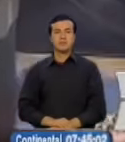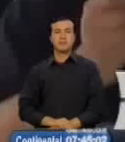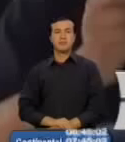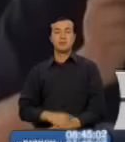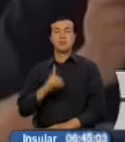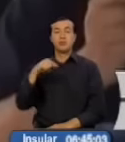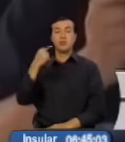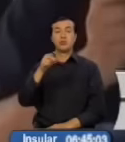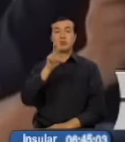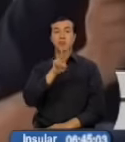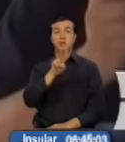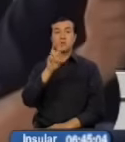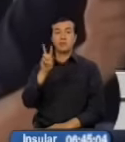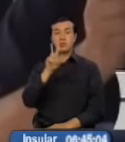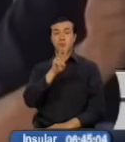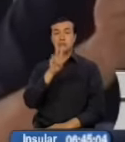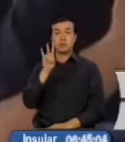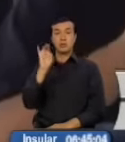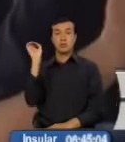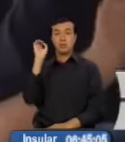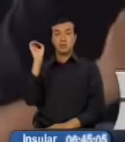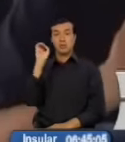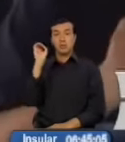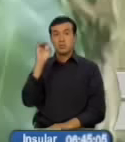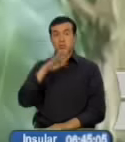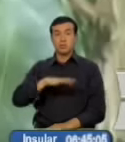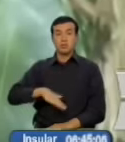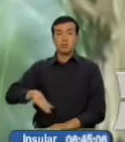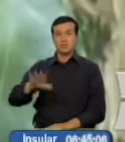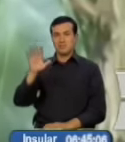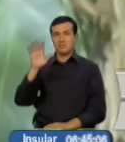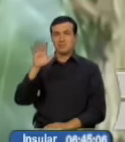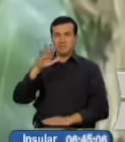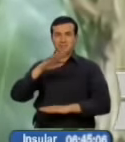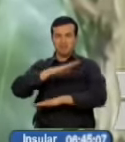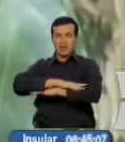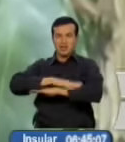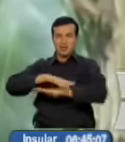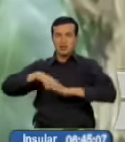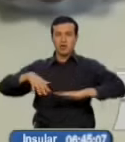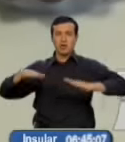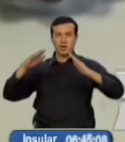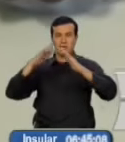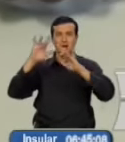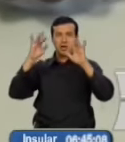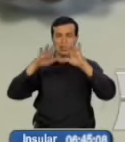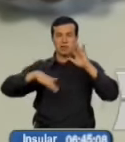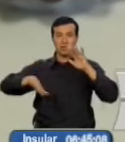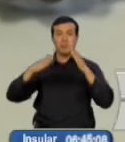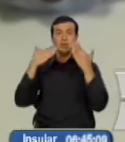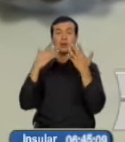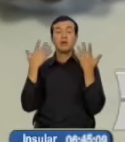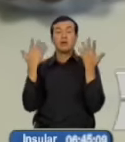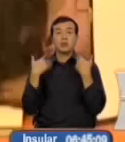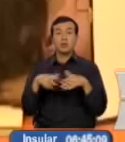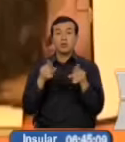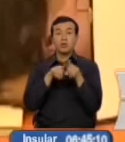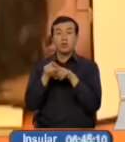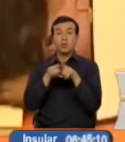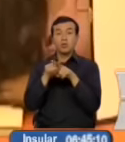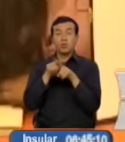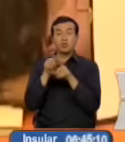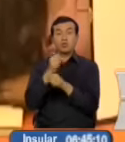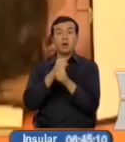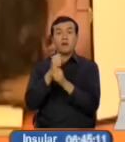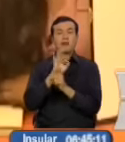El próximo 26 y 27 de octubre en el Palacio de Cristal de Guayaquil se realizará la 10ª edición del concurso de cafés